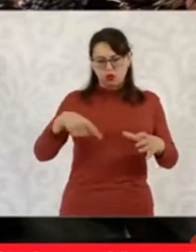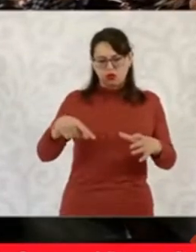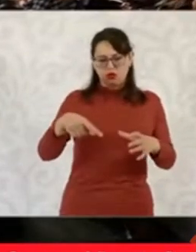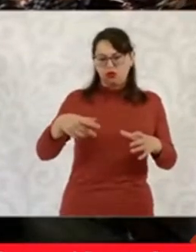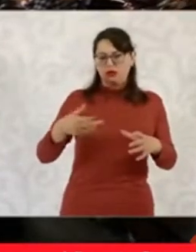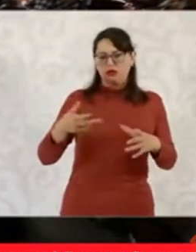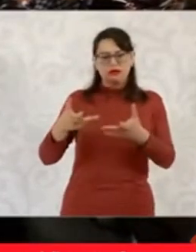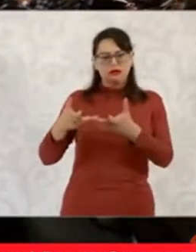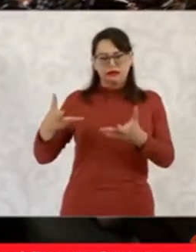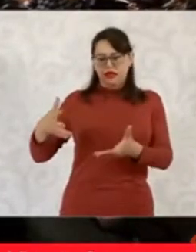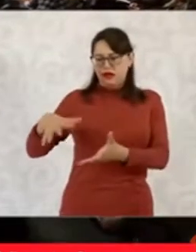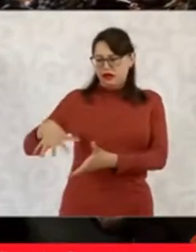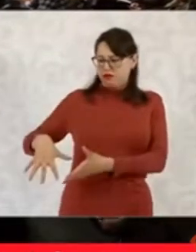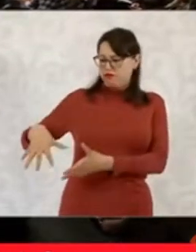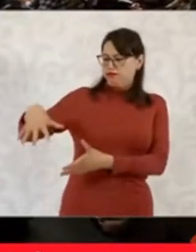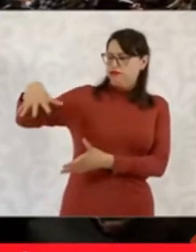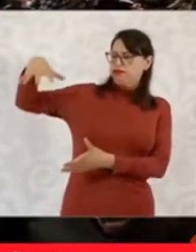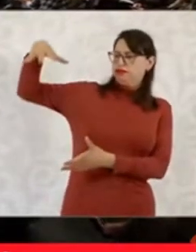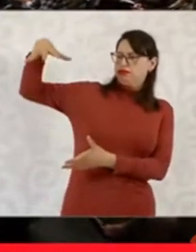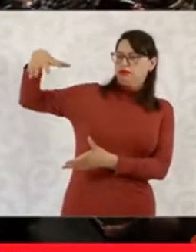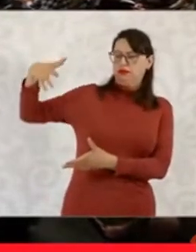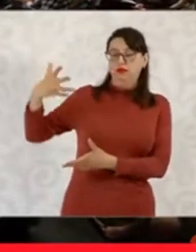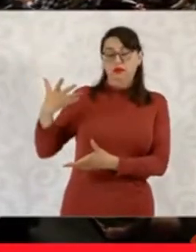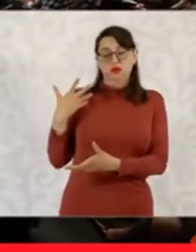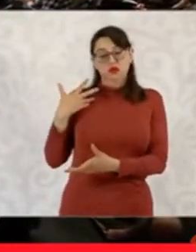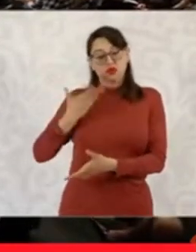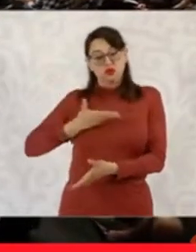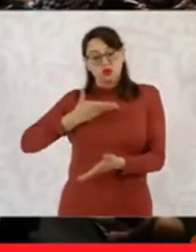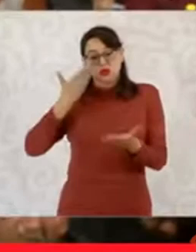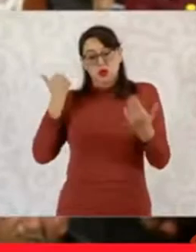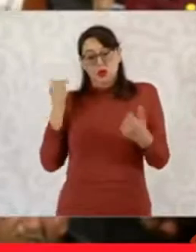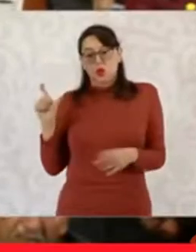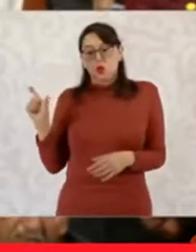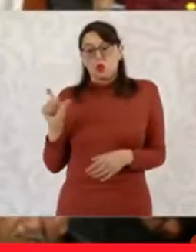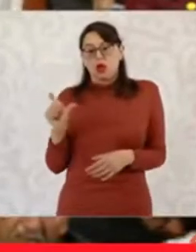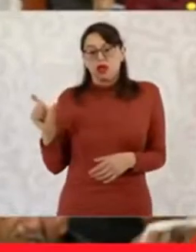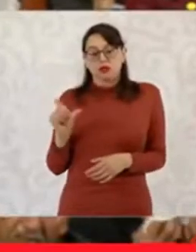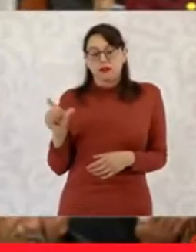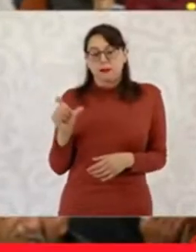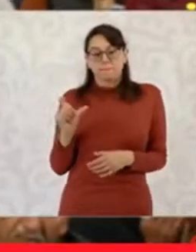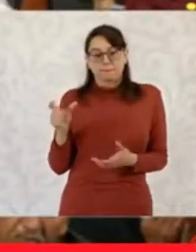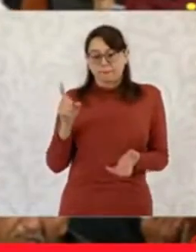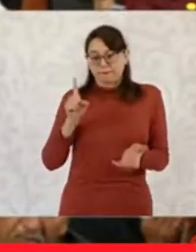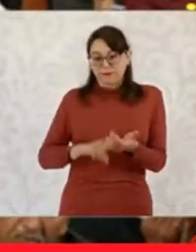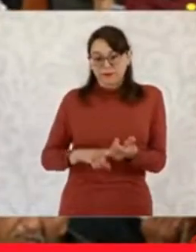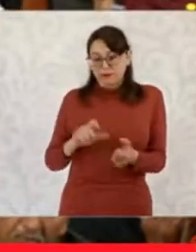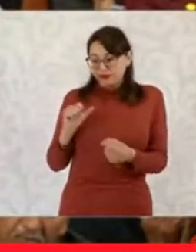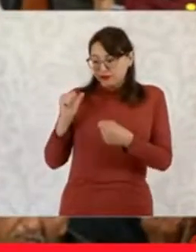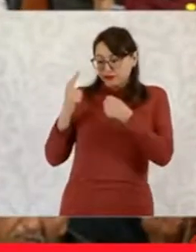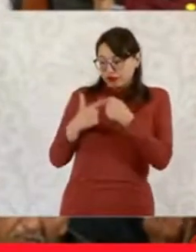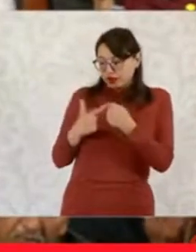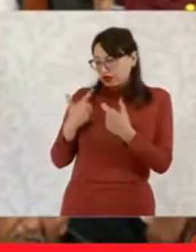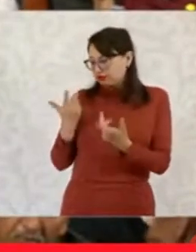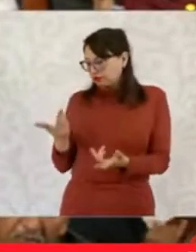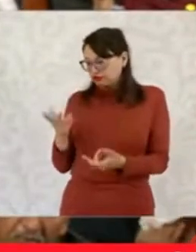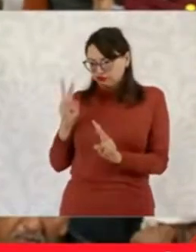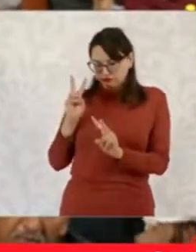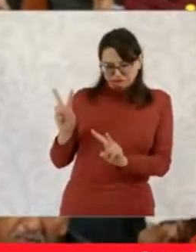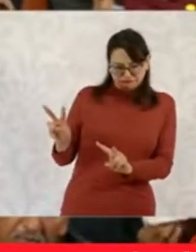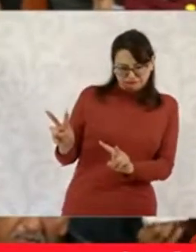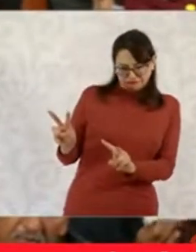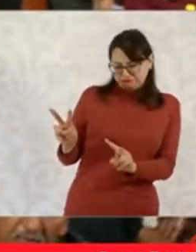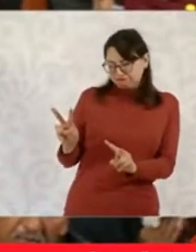obviamente si fueron, digo, eso ya sería más detallado, en qué momento se abrieron. No se veía en el montículo, por lo menos a la distancia que uno